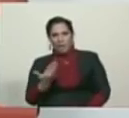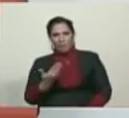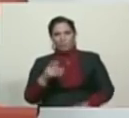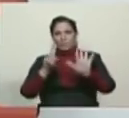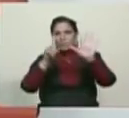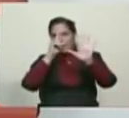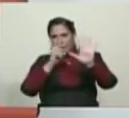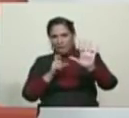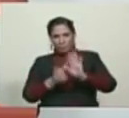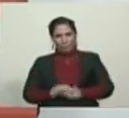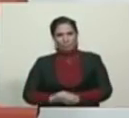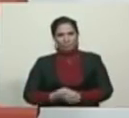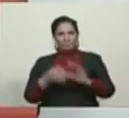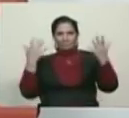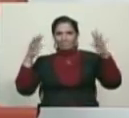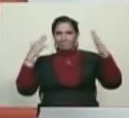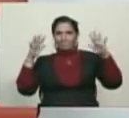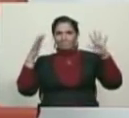6 años.